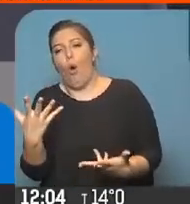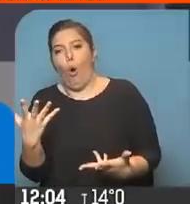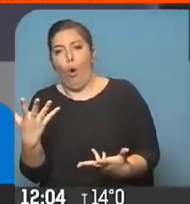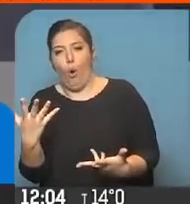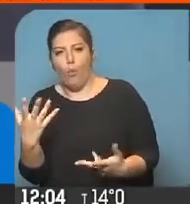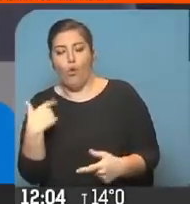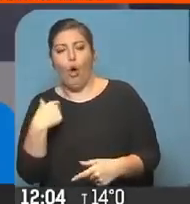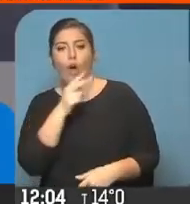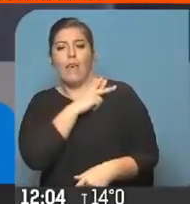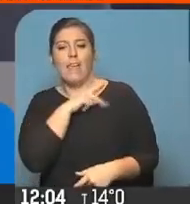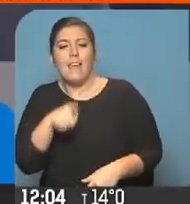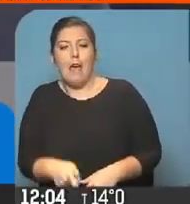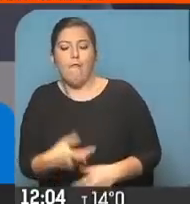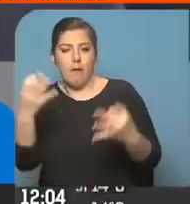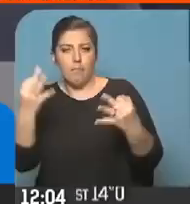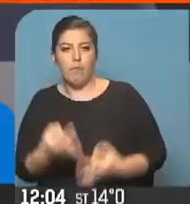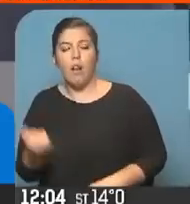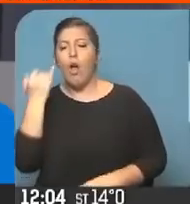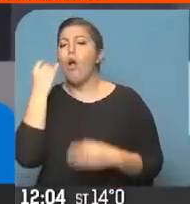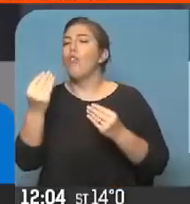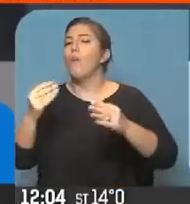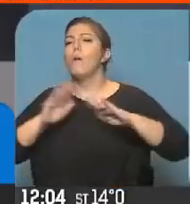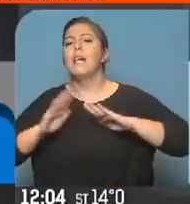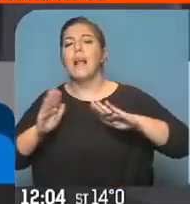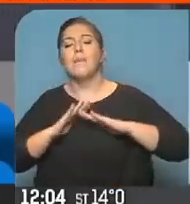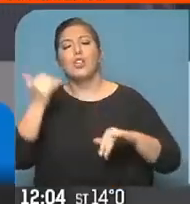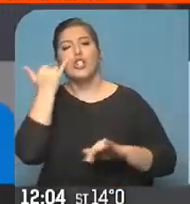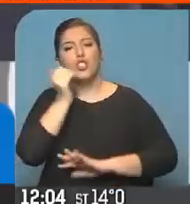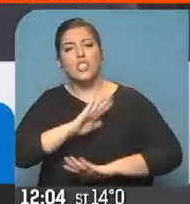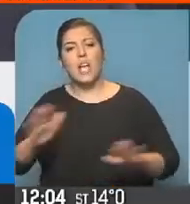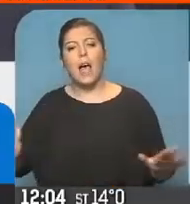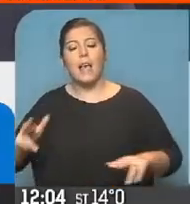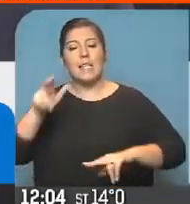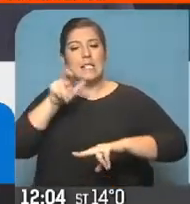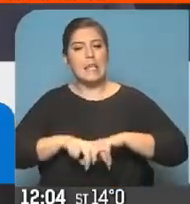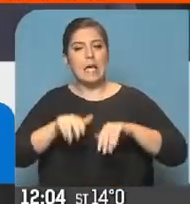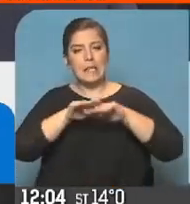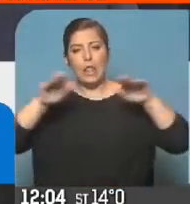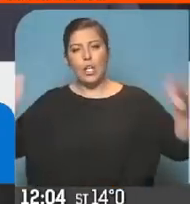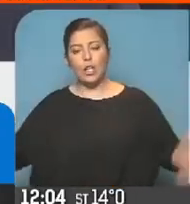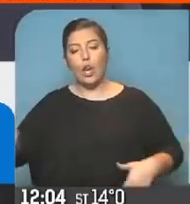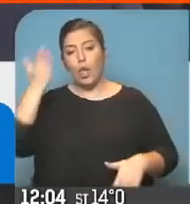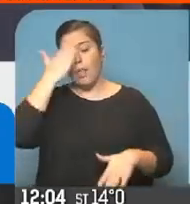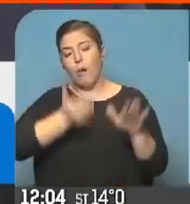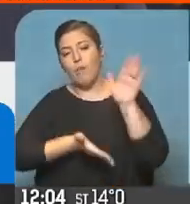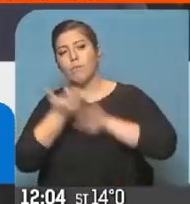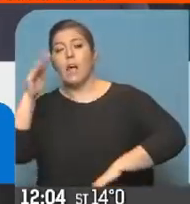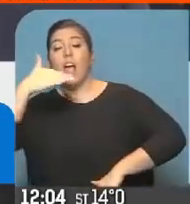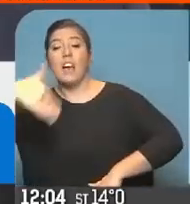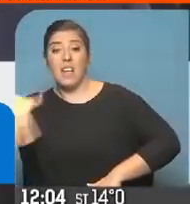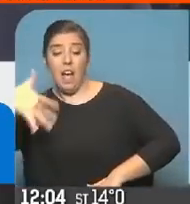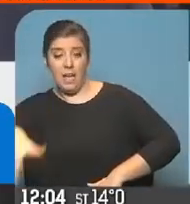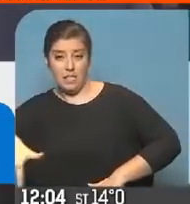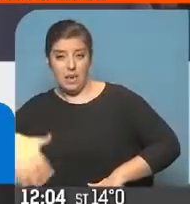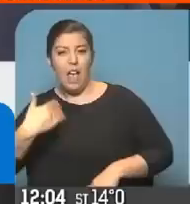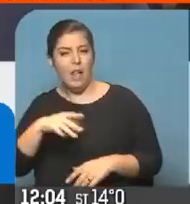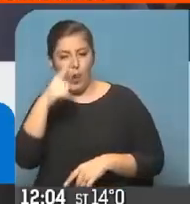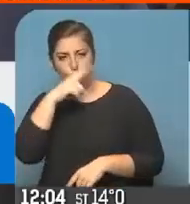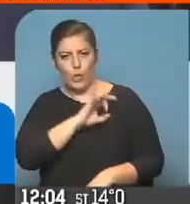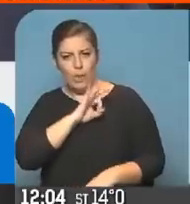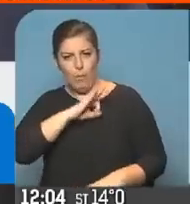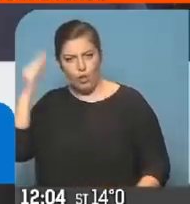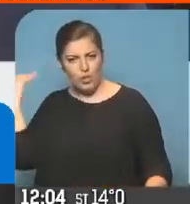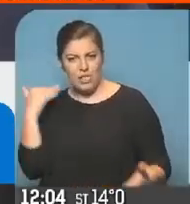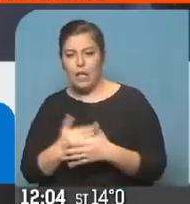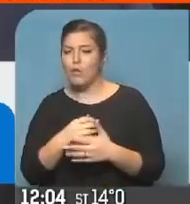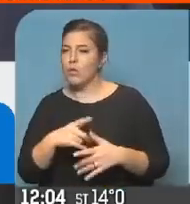primer superior será el entrenamiento para aquellos policías que dejarán de estar detrás del escritorio pasarán a la calle usted sabe que en los últimos años fue un fuerte cuestionamiento no la